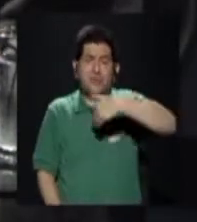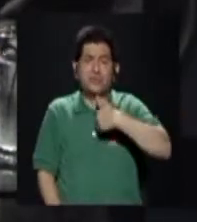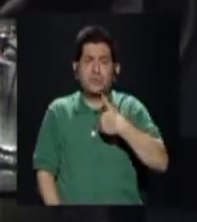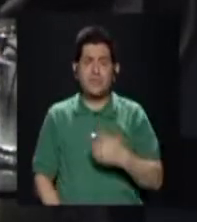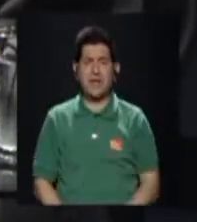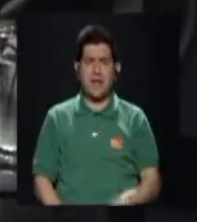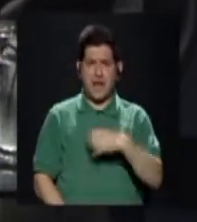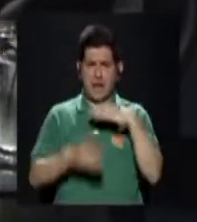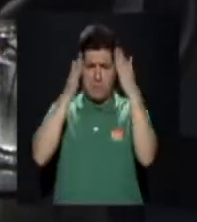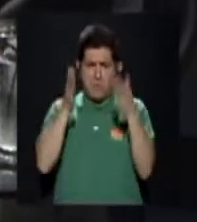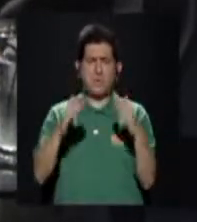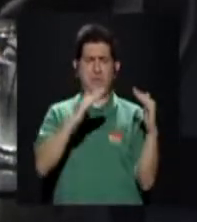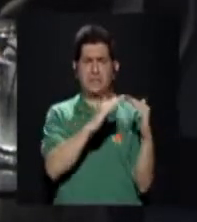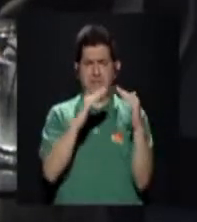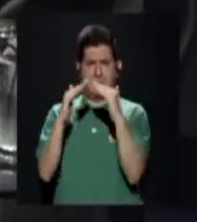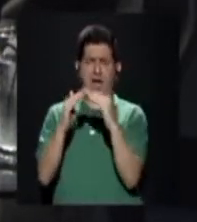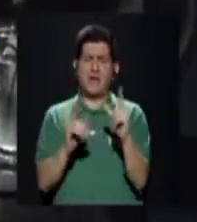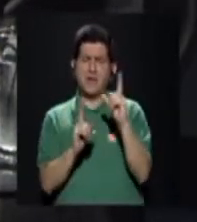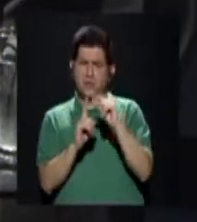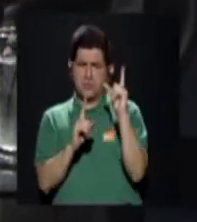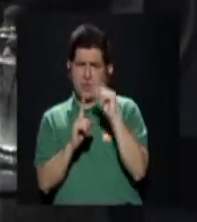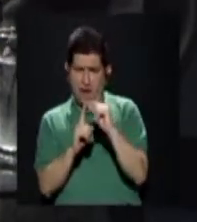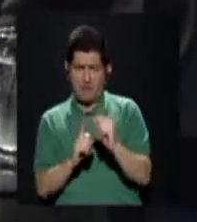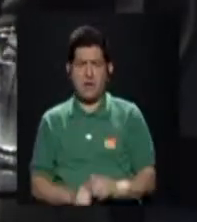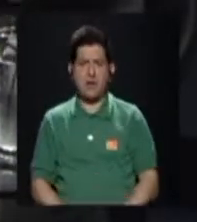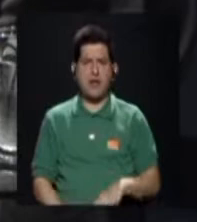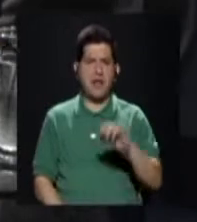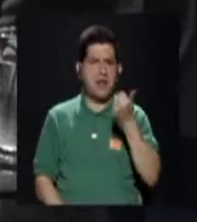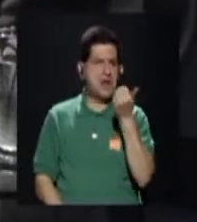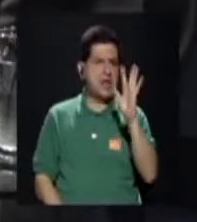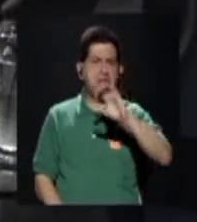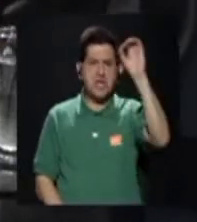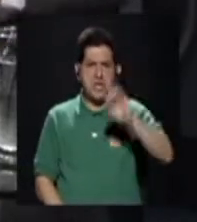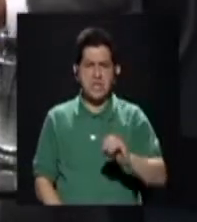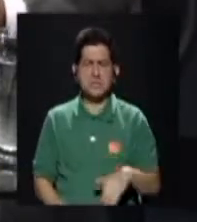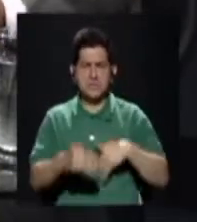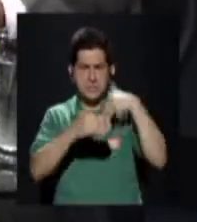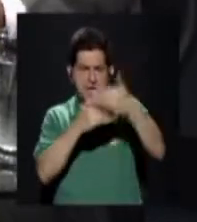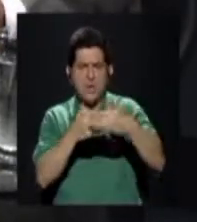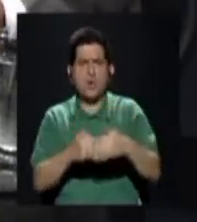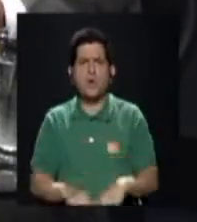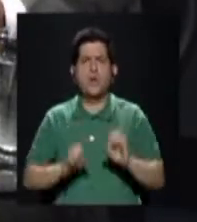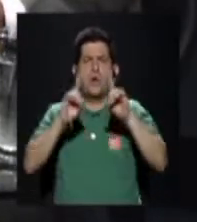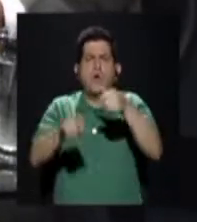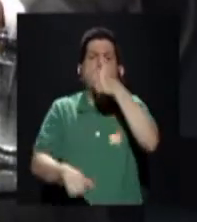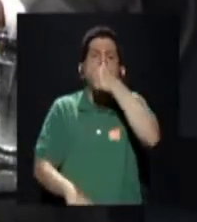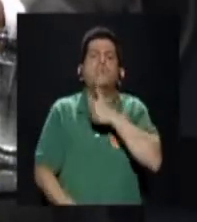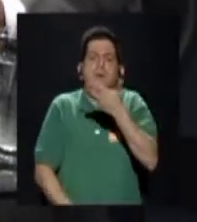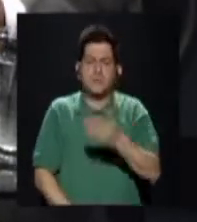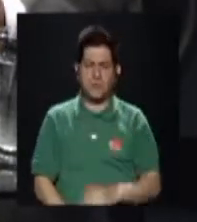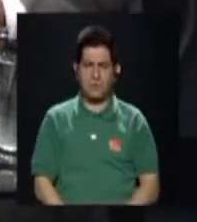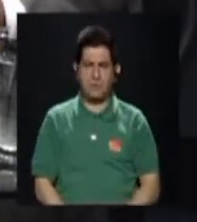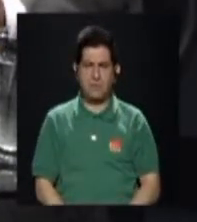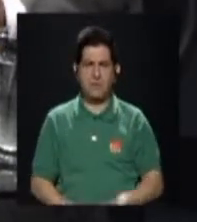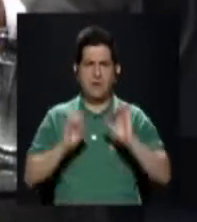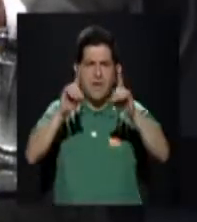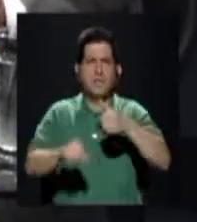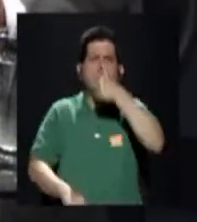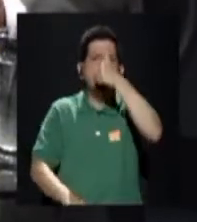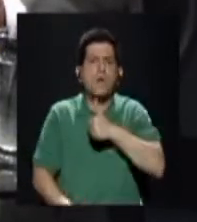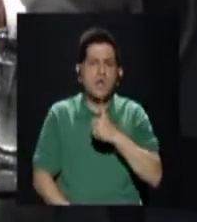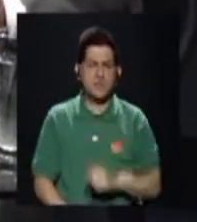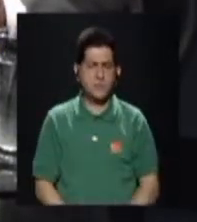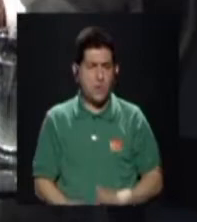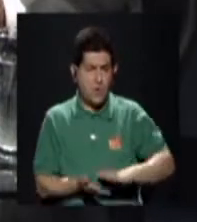de apartamentos, de viviendas que dan en alquiler y va el 15%. Y sobre ese 15% viene, por ejemplo, la educación privada. La educación privada es una